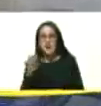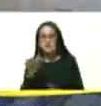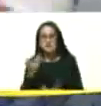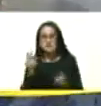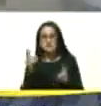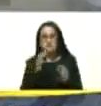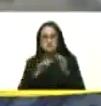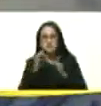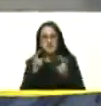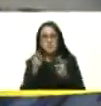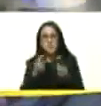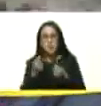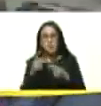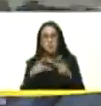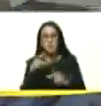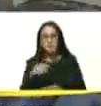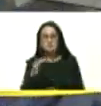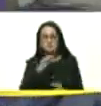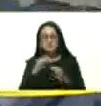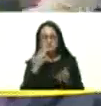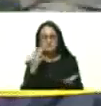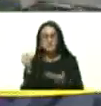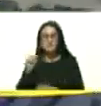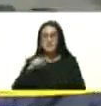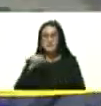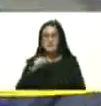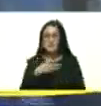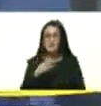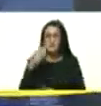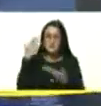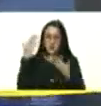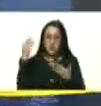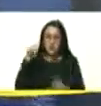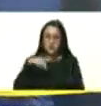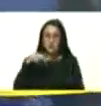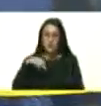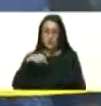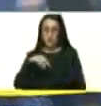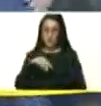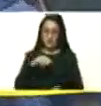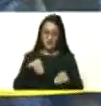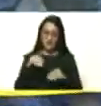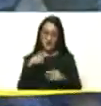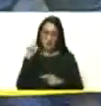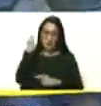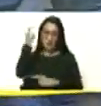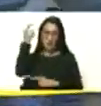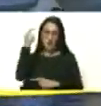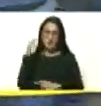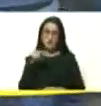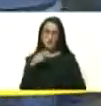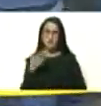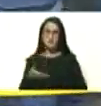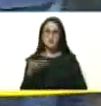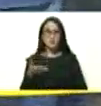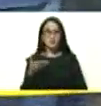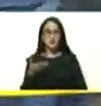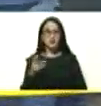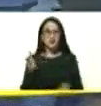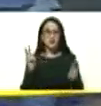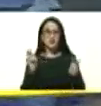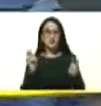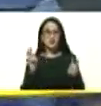tema productivo acá en el Estado. Adelante. Sí, presidente, saludos de acá, desde la tierra del Estado Guárico. Es importante señalar en el